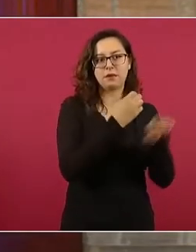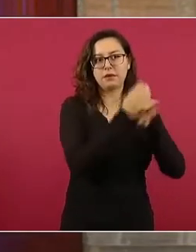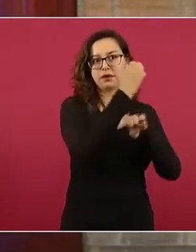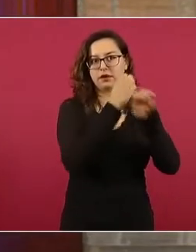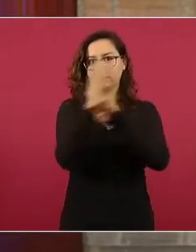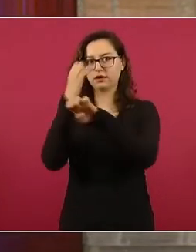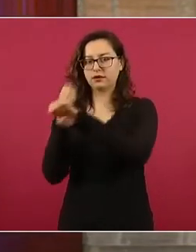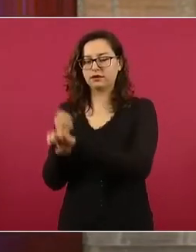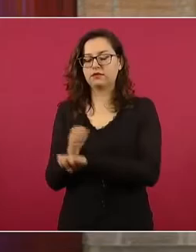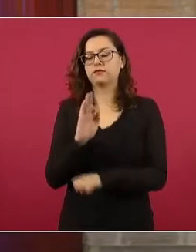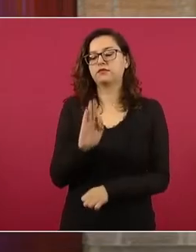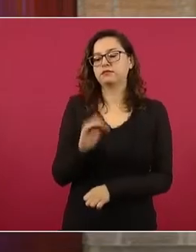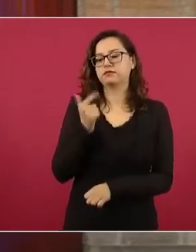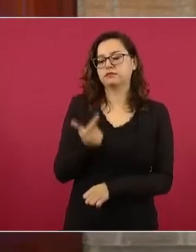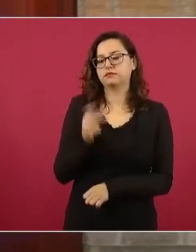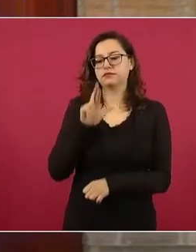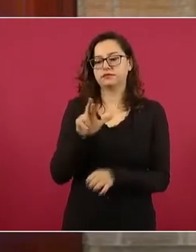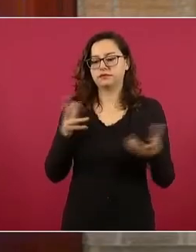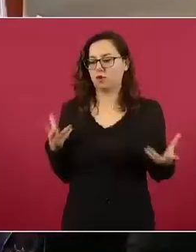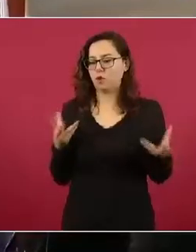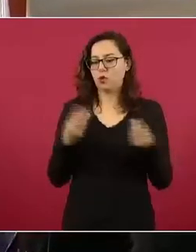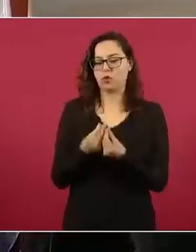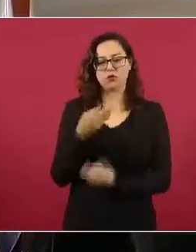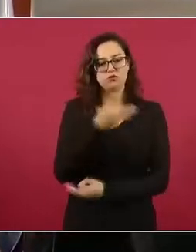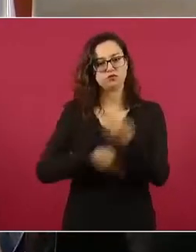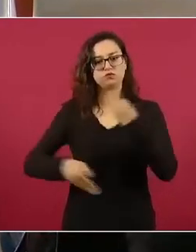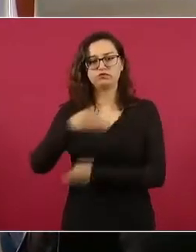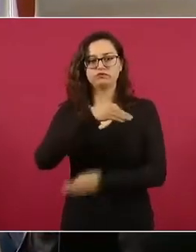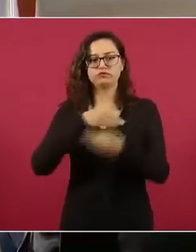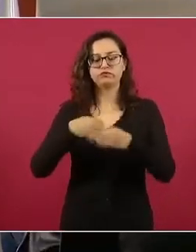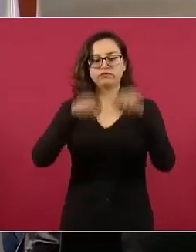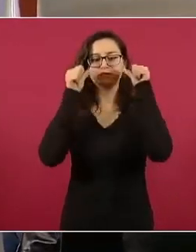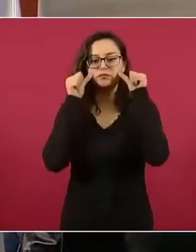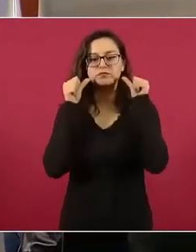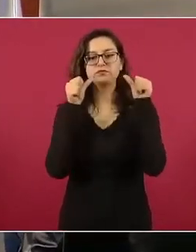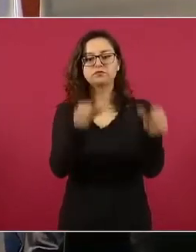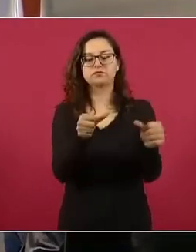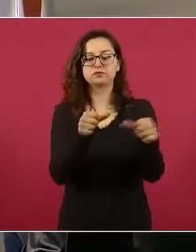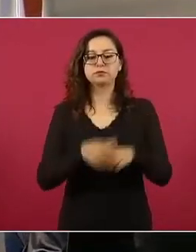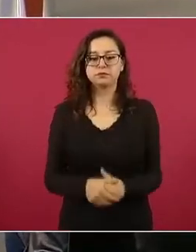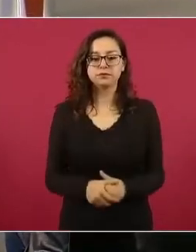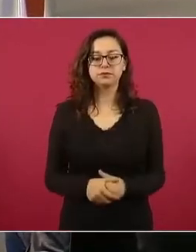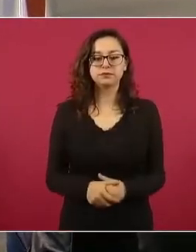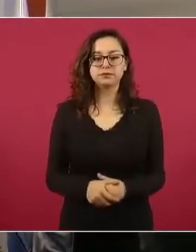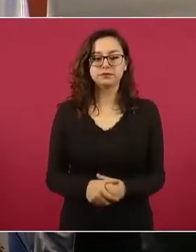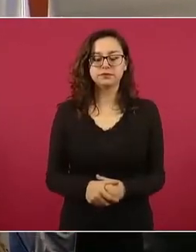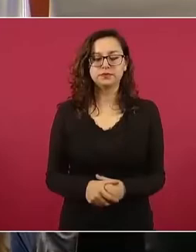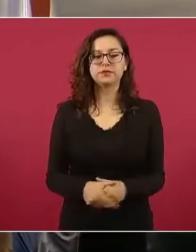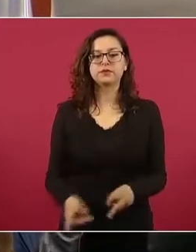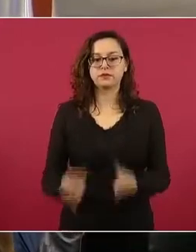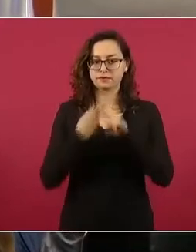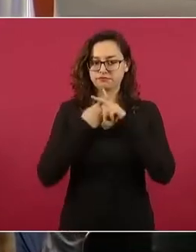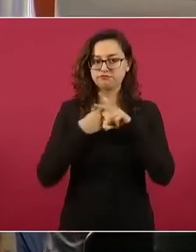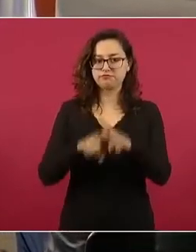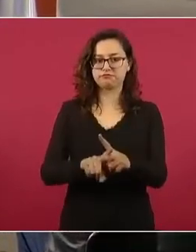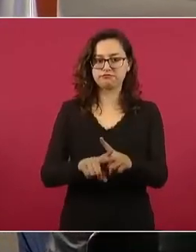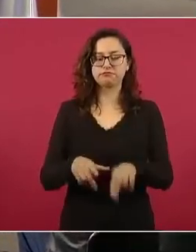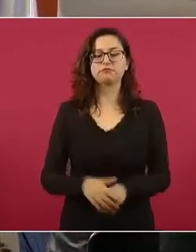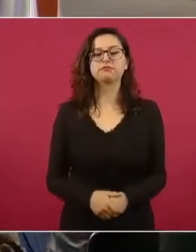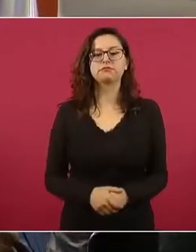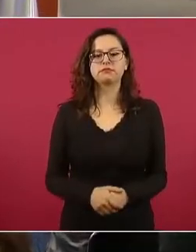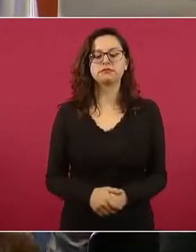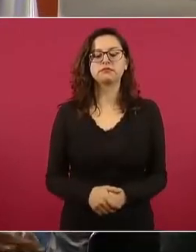Fiscalía General de la República. Iniciamos. En primer término, informamos sobre la